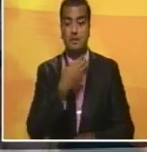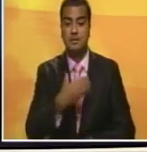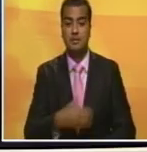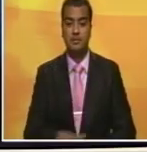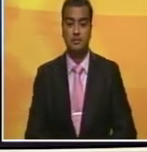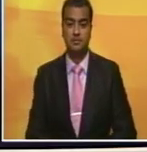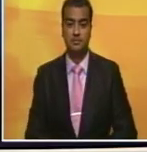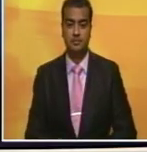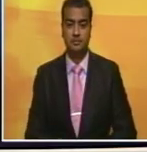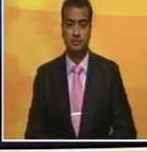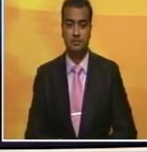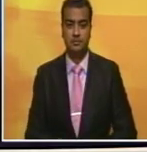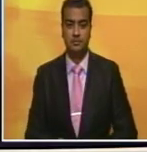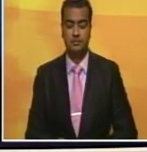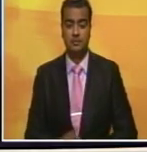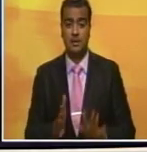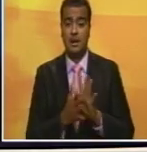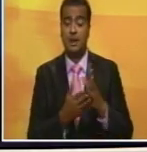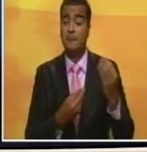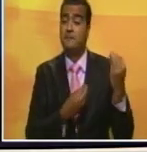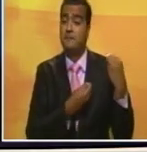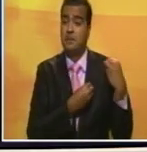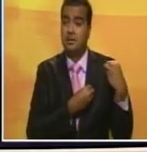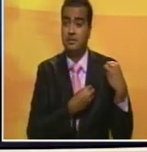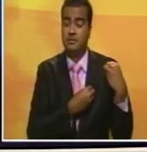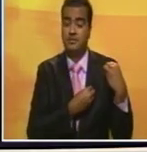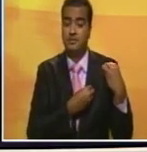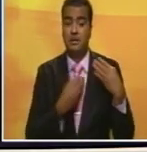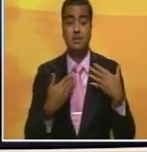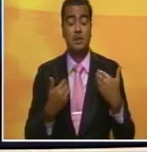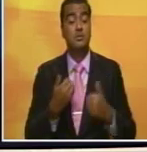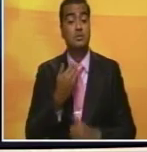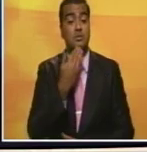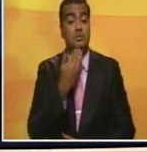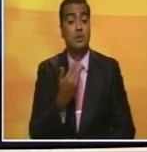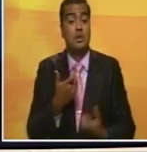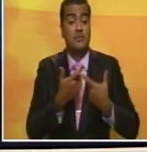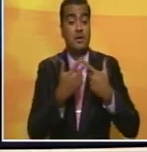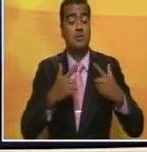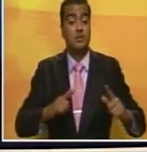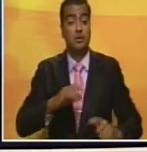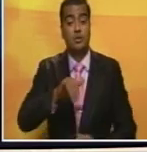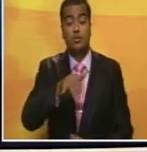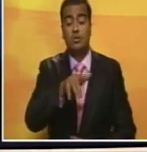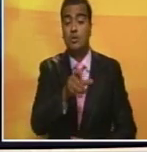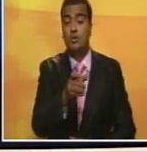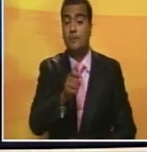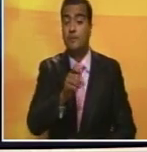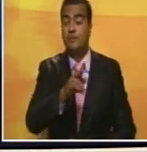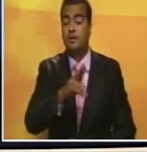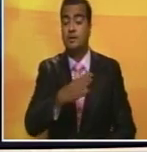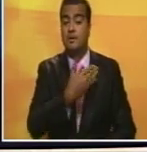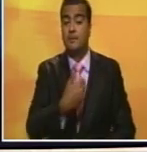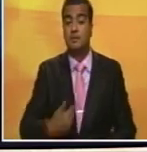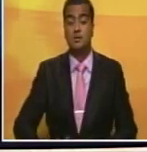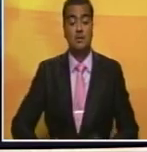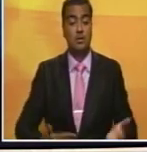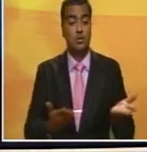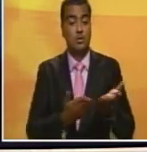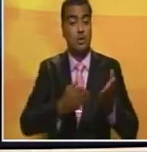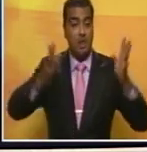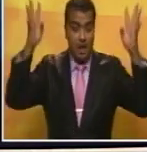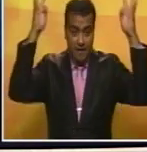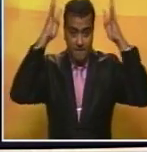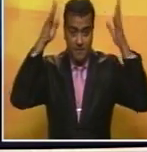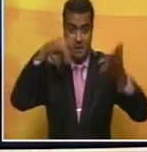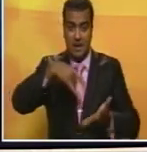diciembre. Representantes gremiales de la salud solicitaron la liberación de Julio García, presidente del Colegio de Enfermeros